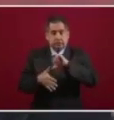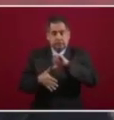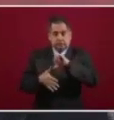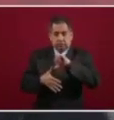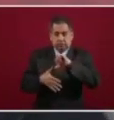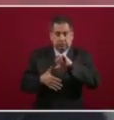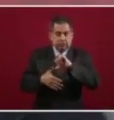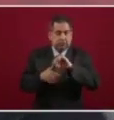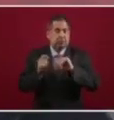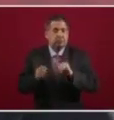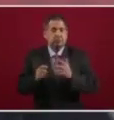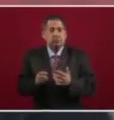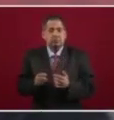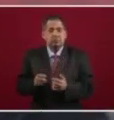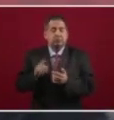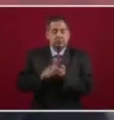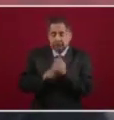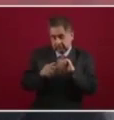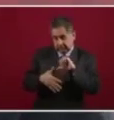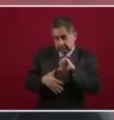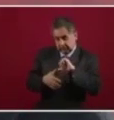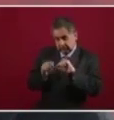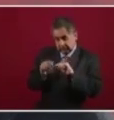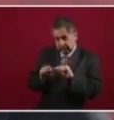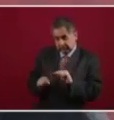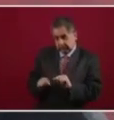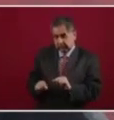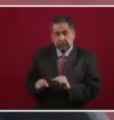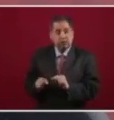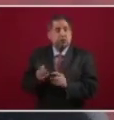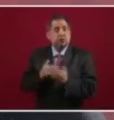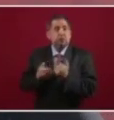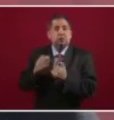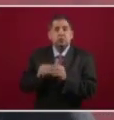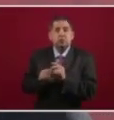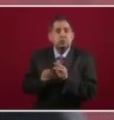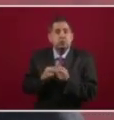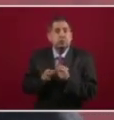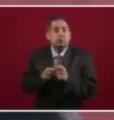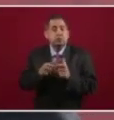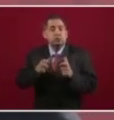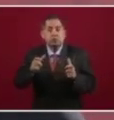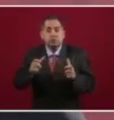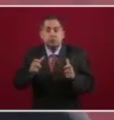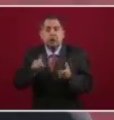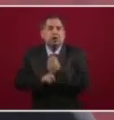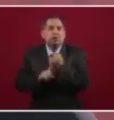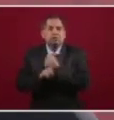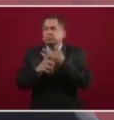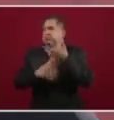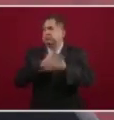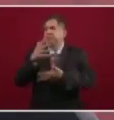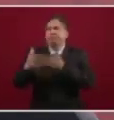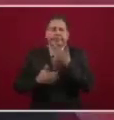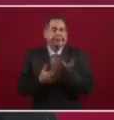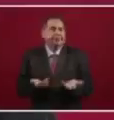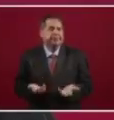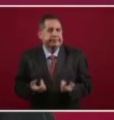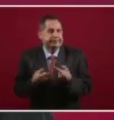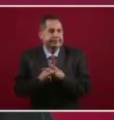Latina, donde hay crecimiento, pues hay conflictos.